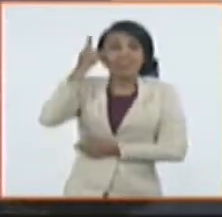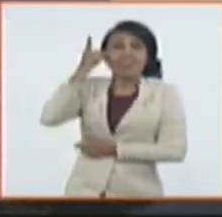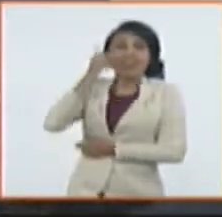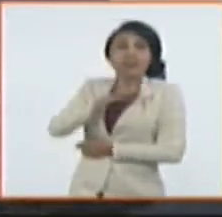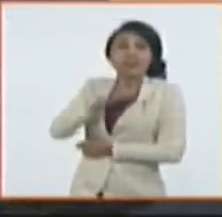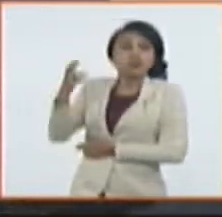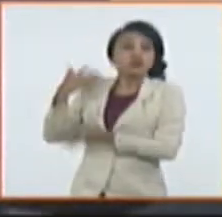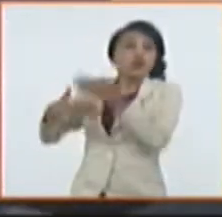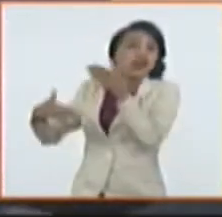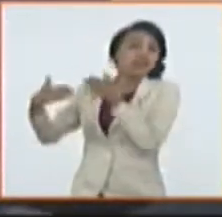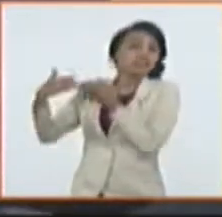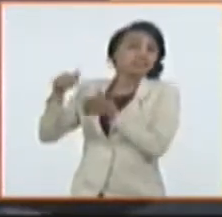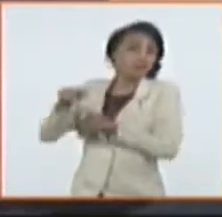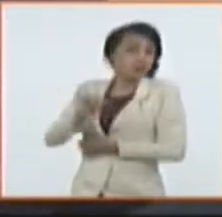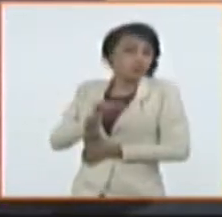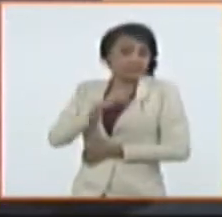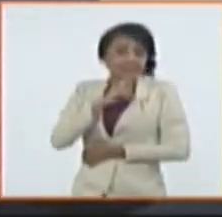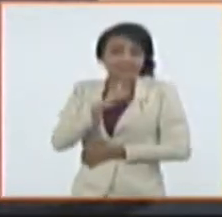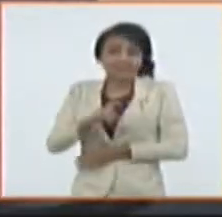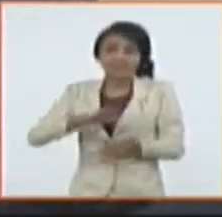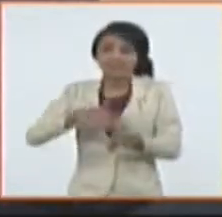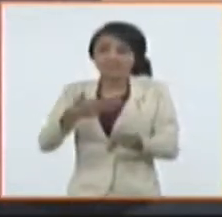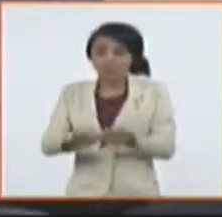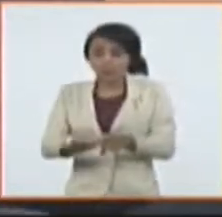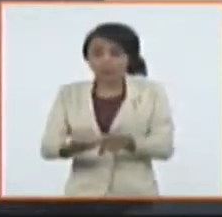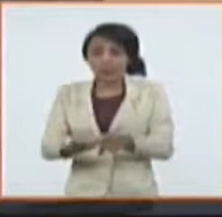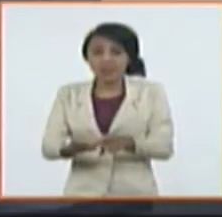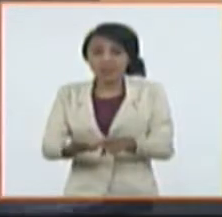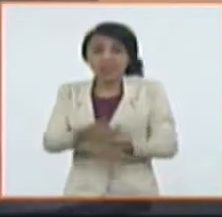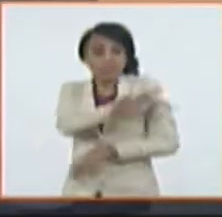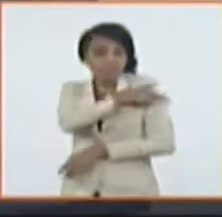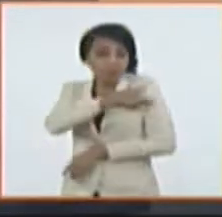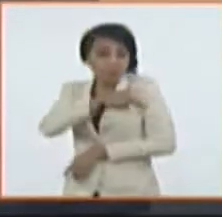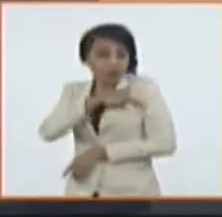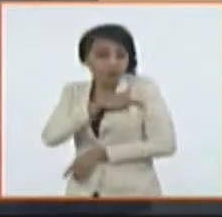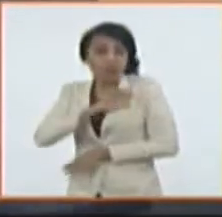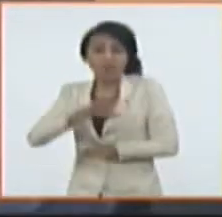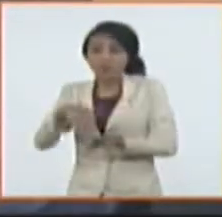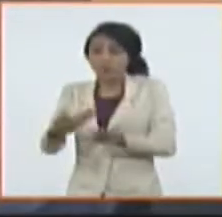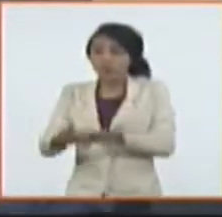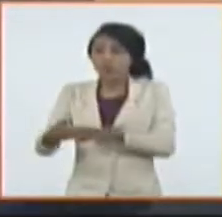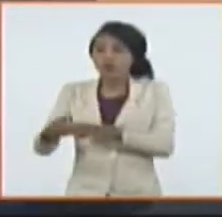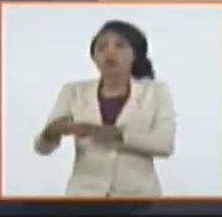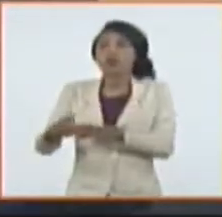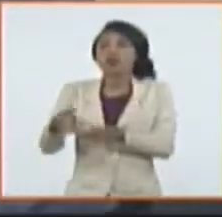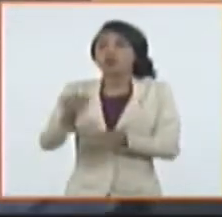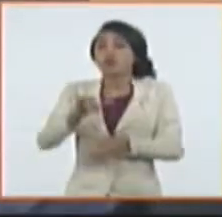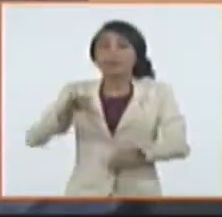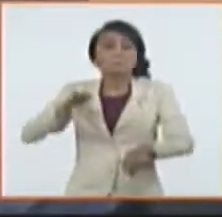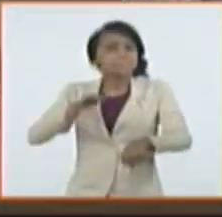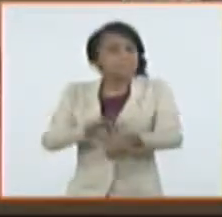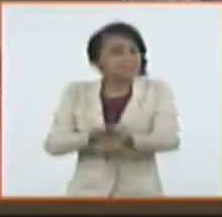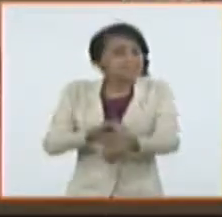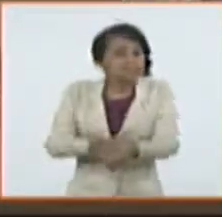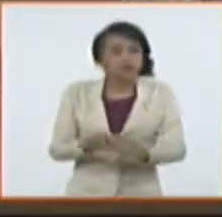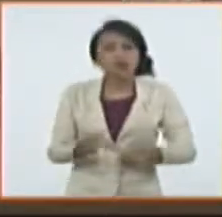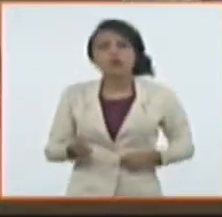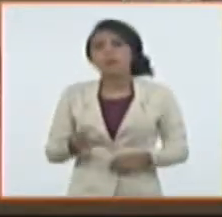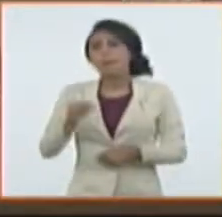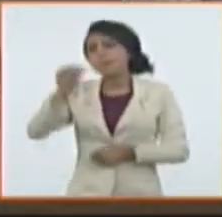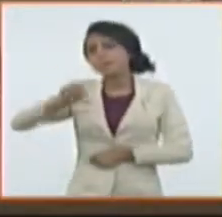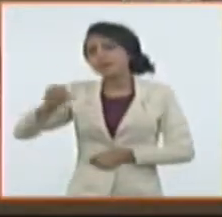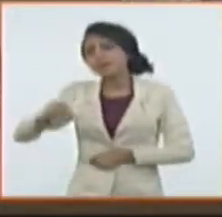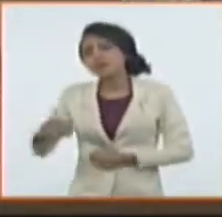Y recuerden que después de lo que pasó en el Moncada vino un exilio, vino una prisión fecunda, un exilio,